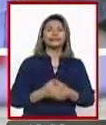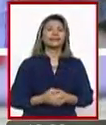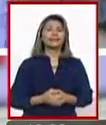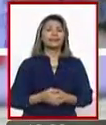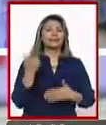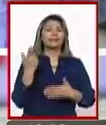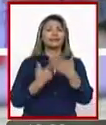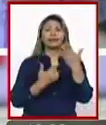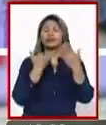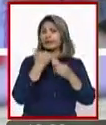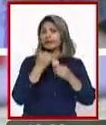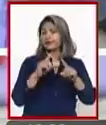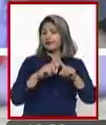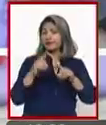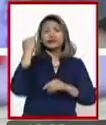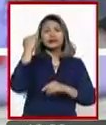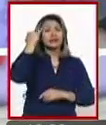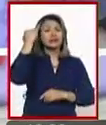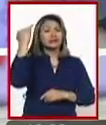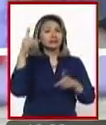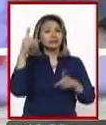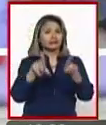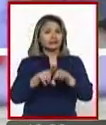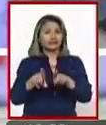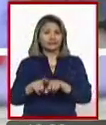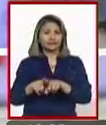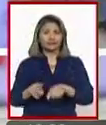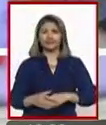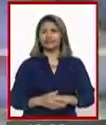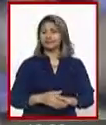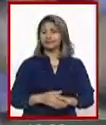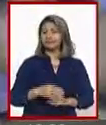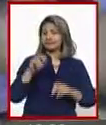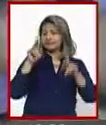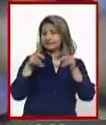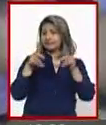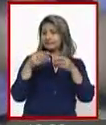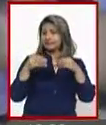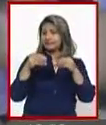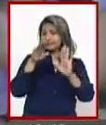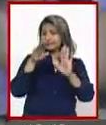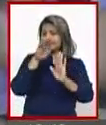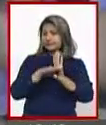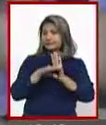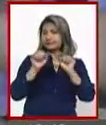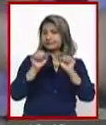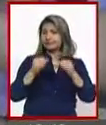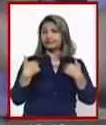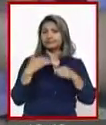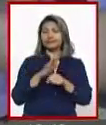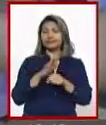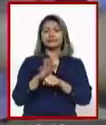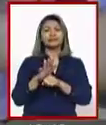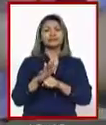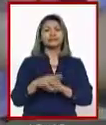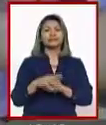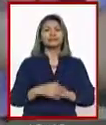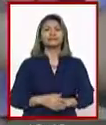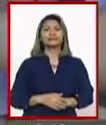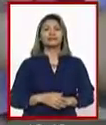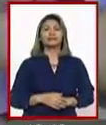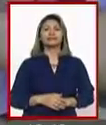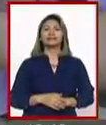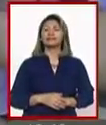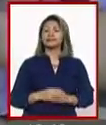veremos qué es lo que pasa. Pero la idea también era que los minoristas pudieran ocupar parte del espacio que dejaban los